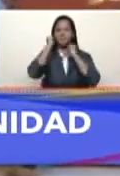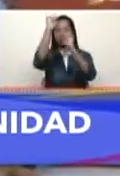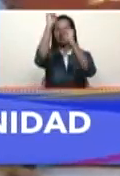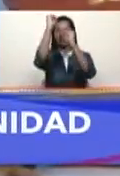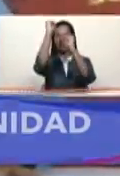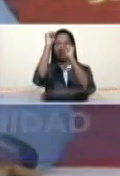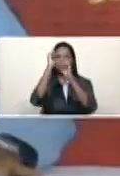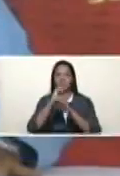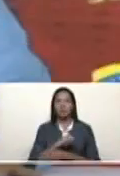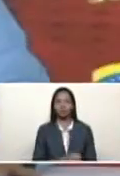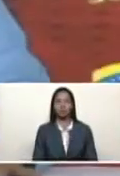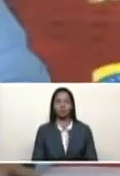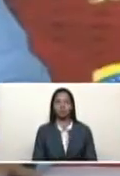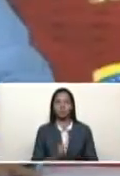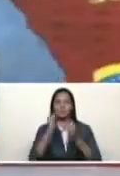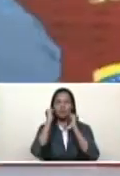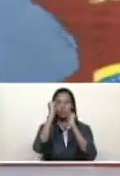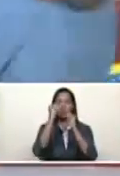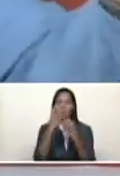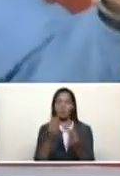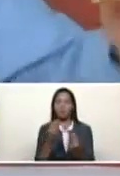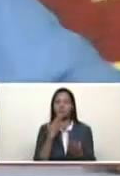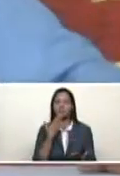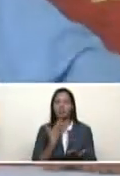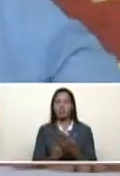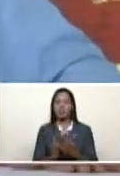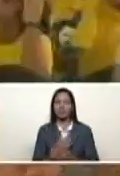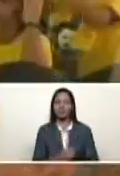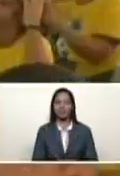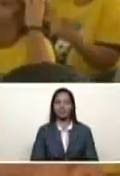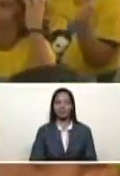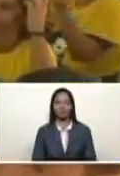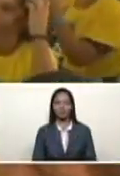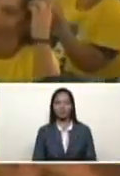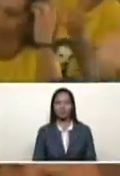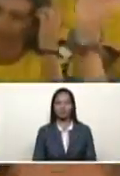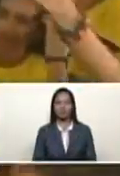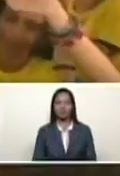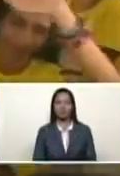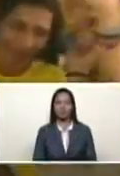¡Venceremos! ¡Venceremos! Muchas gracias.